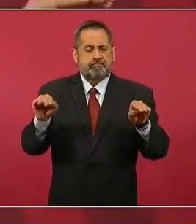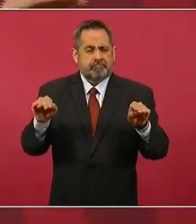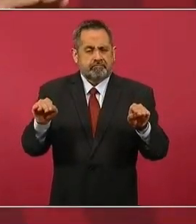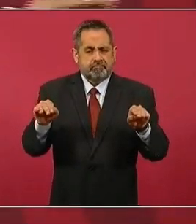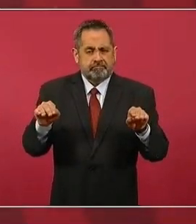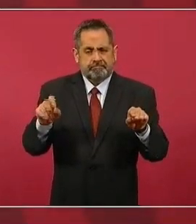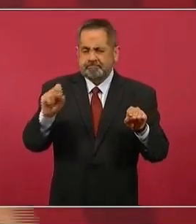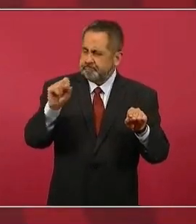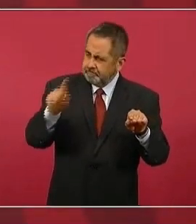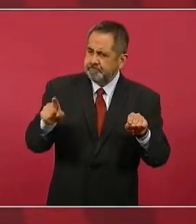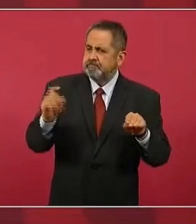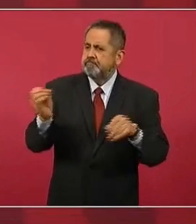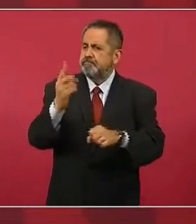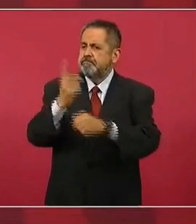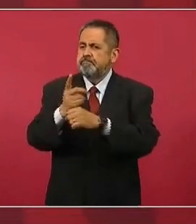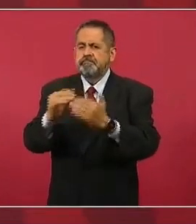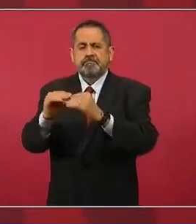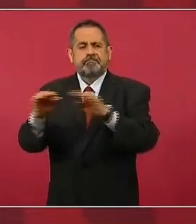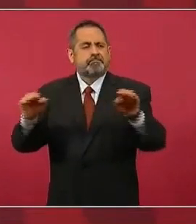tengan las mismas